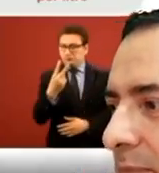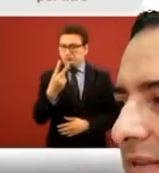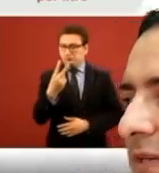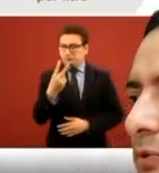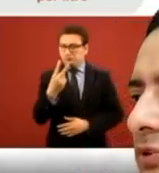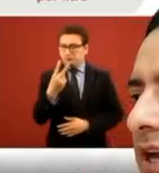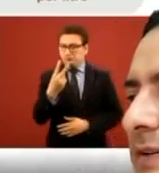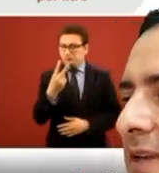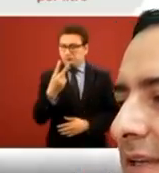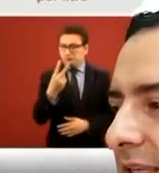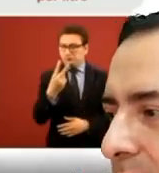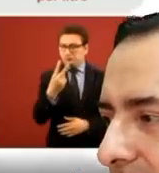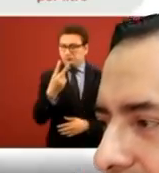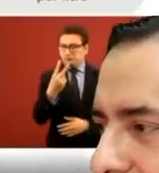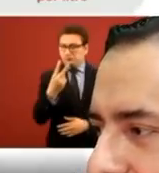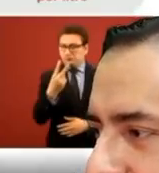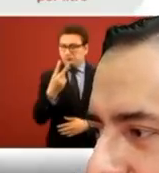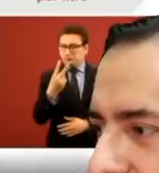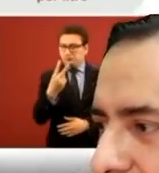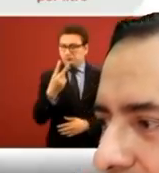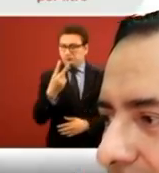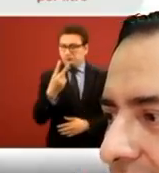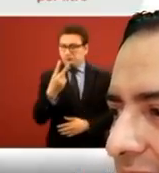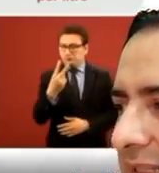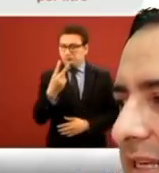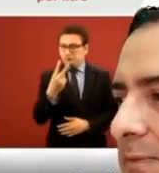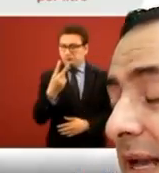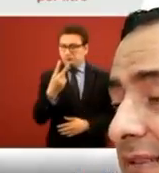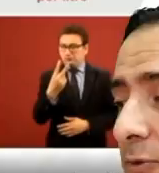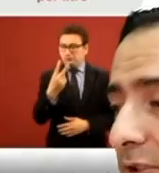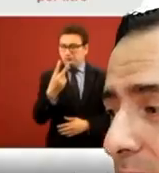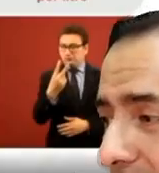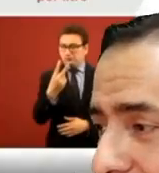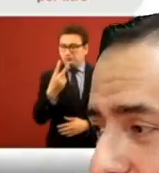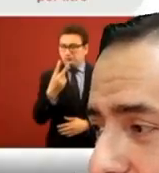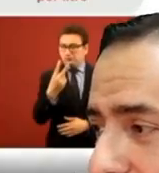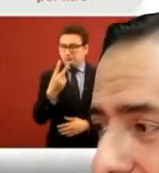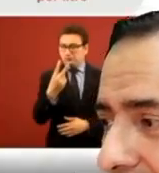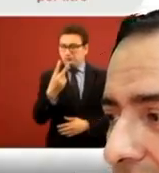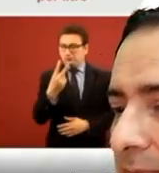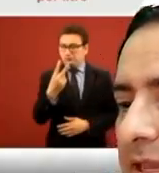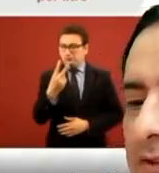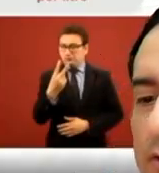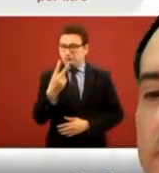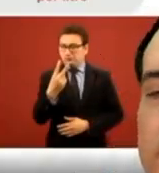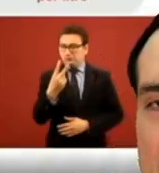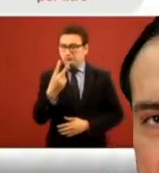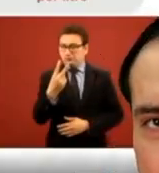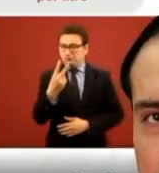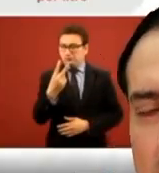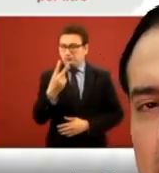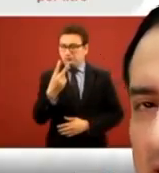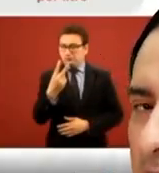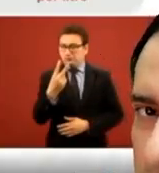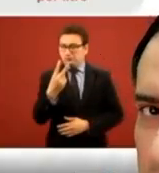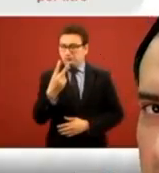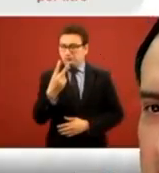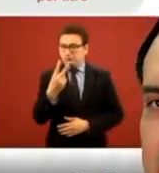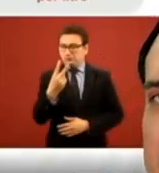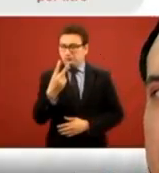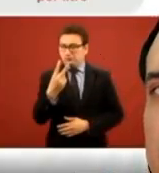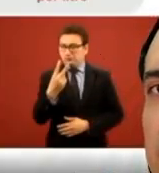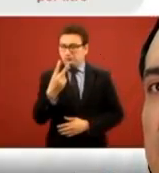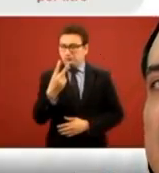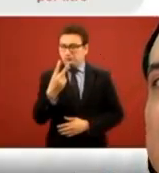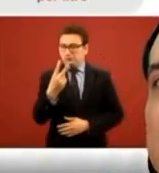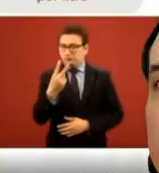dinero que más se abusa que presenta y sheffield gana 3 pas y 4 pesos lo vende en 21 pesos para ir ajustando las